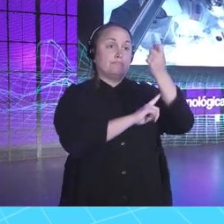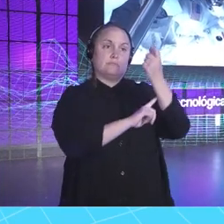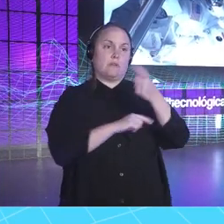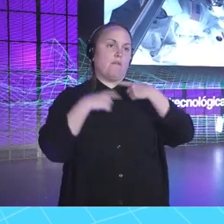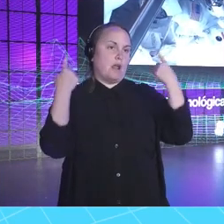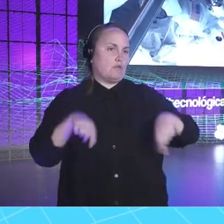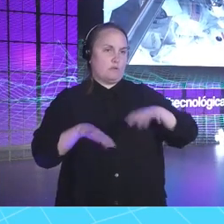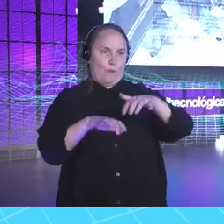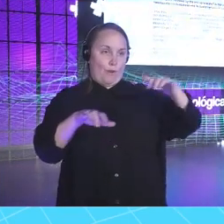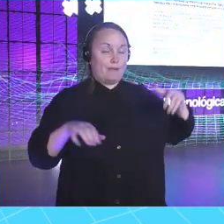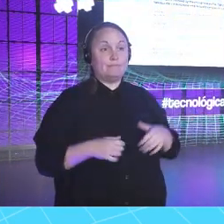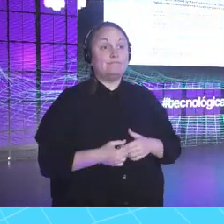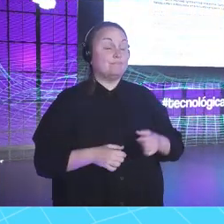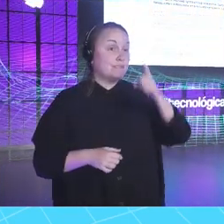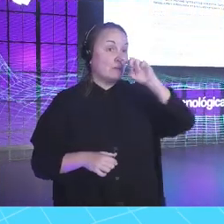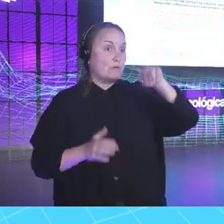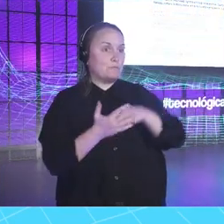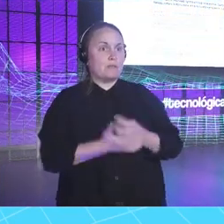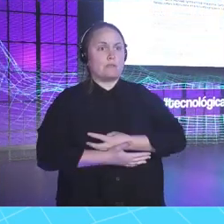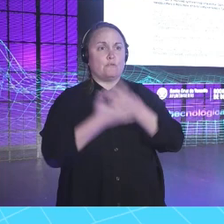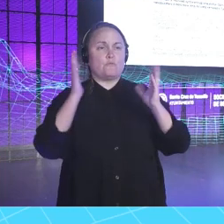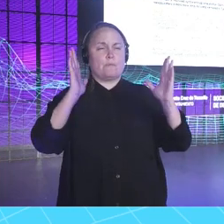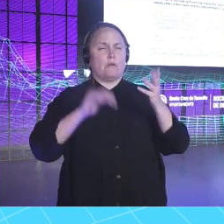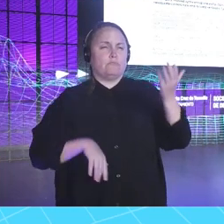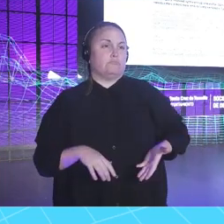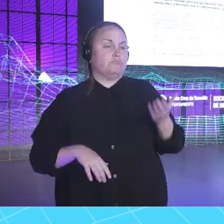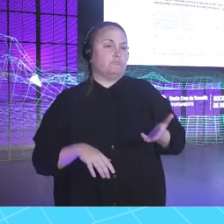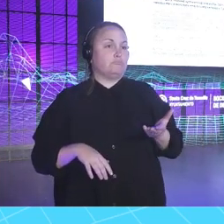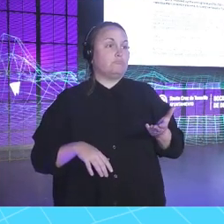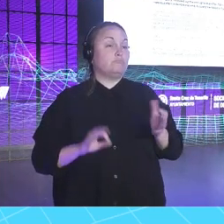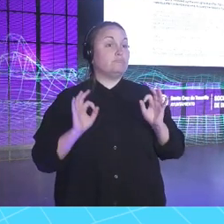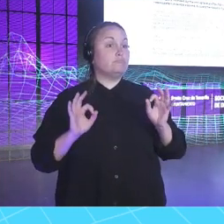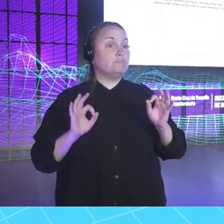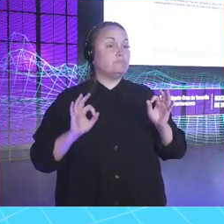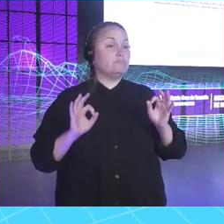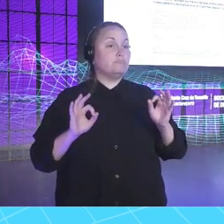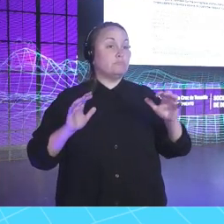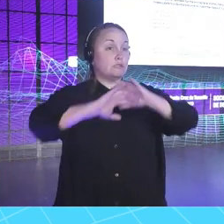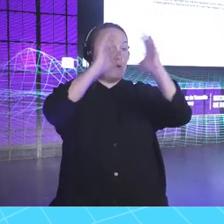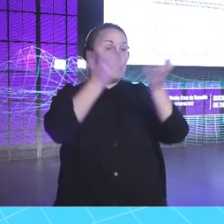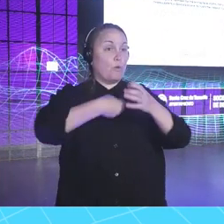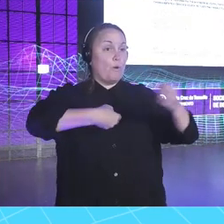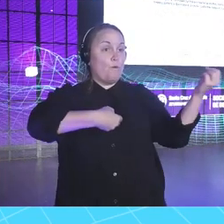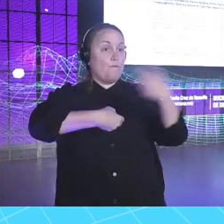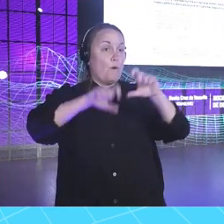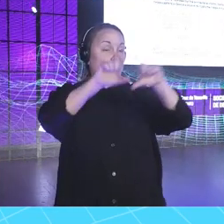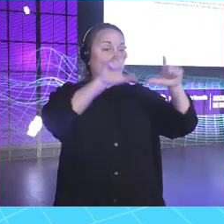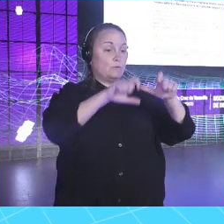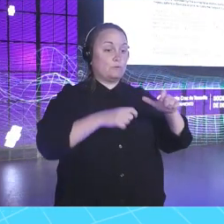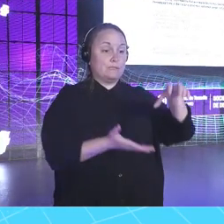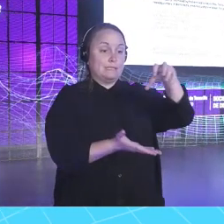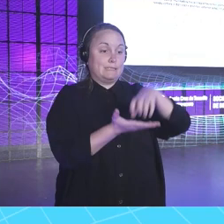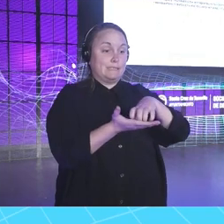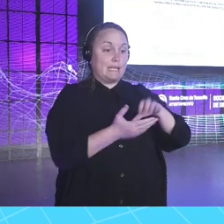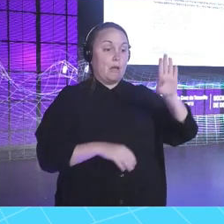en mi vida fue en el año 2018 cuando un fondo de hecho quinto fondo más del mundo con sede en Boston